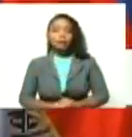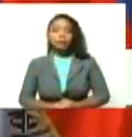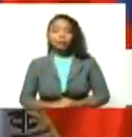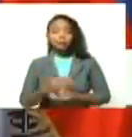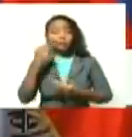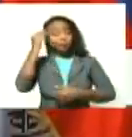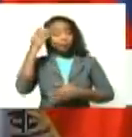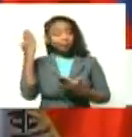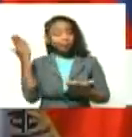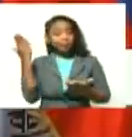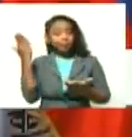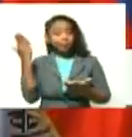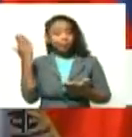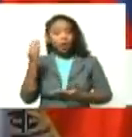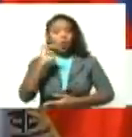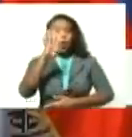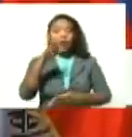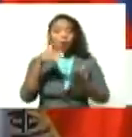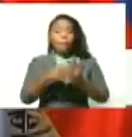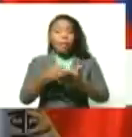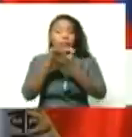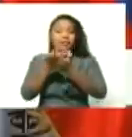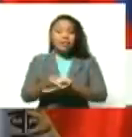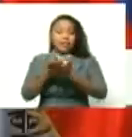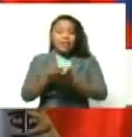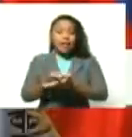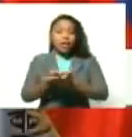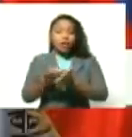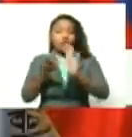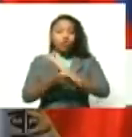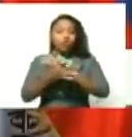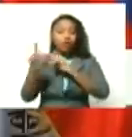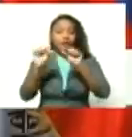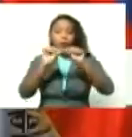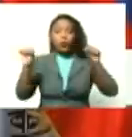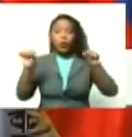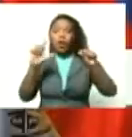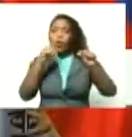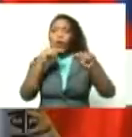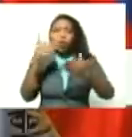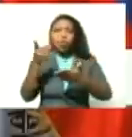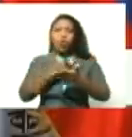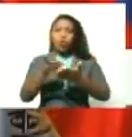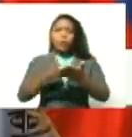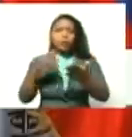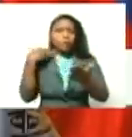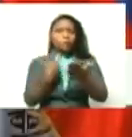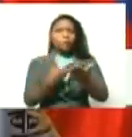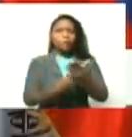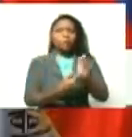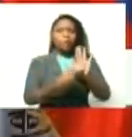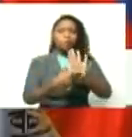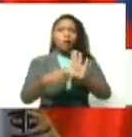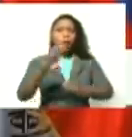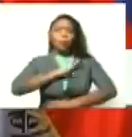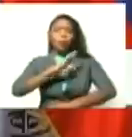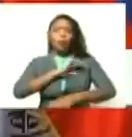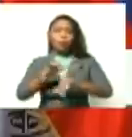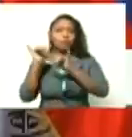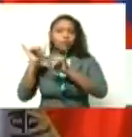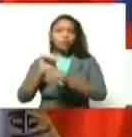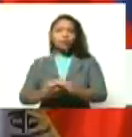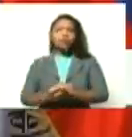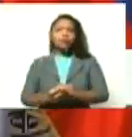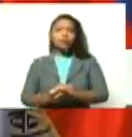Imagínate, tener 4.000 kilogramos de cobre y decir que no tienes ningún documento que alegue la propiedad de los mismos.